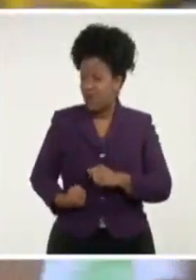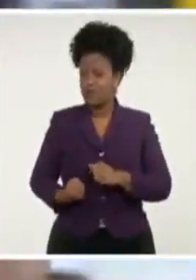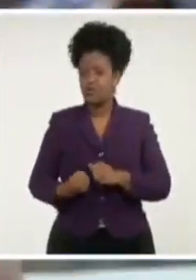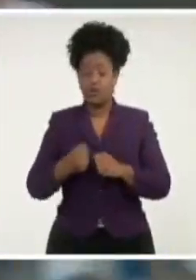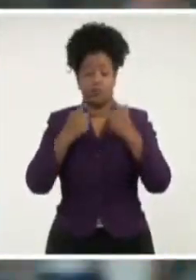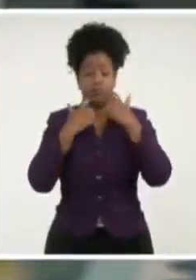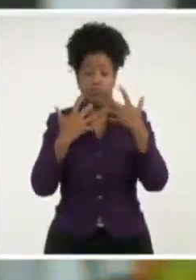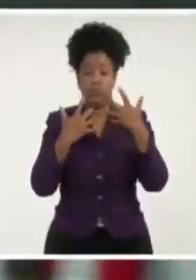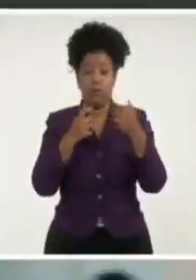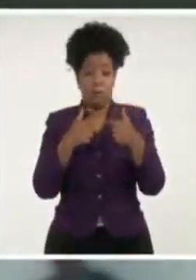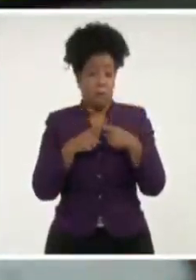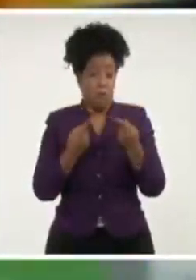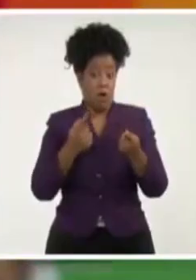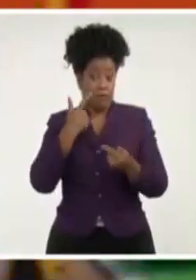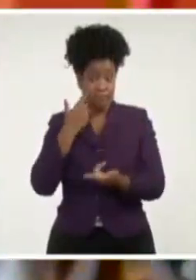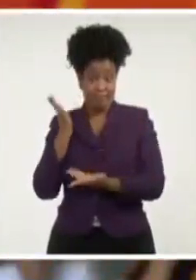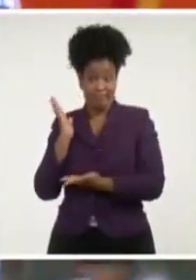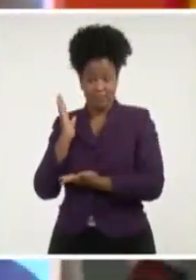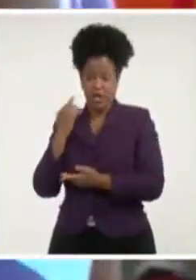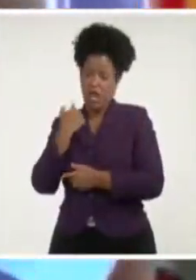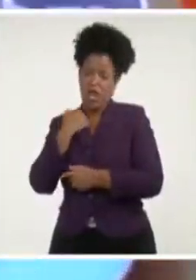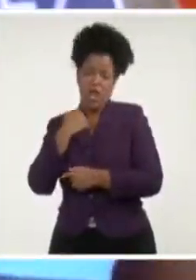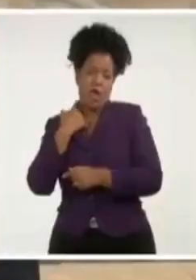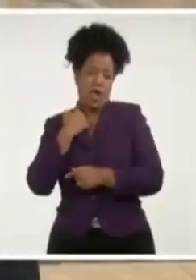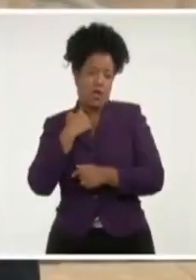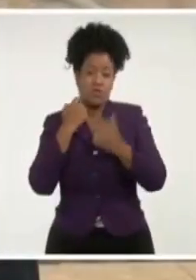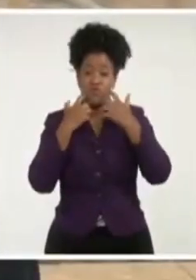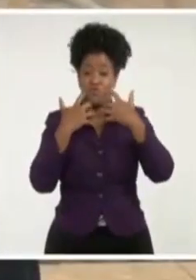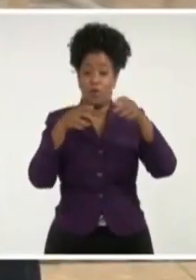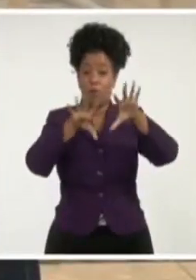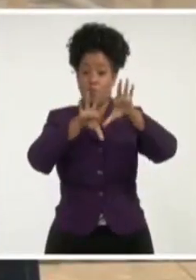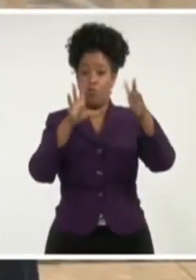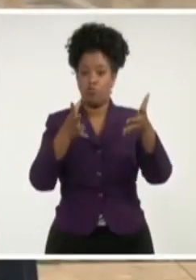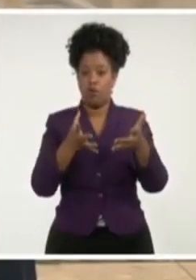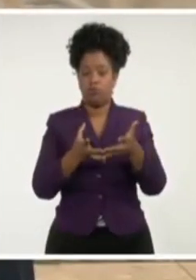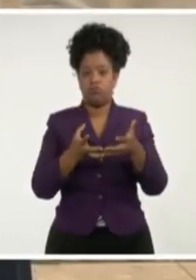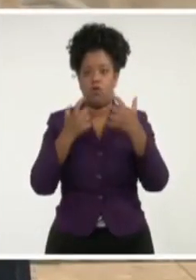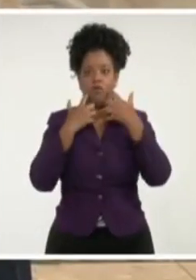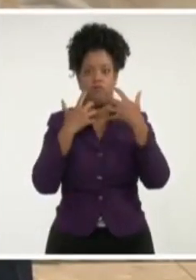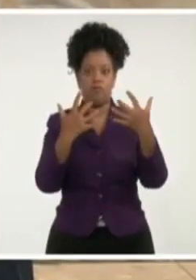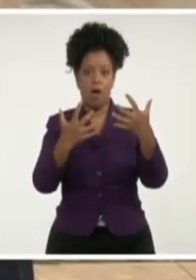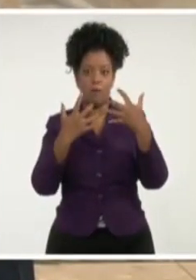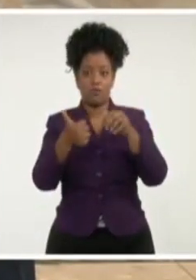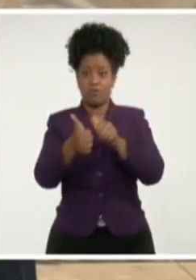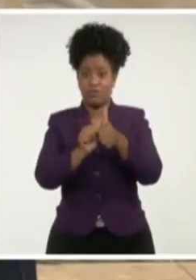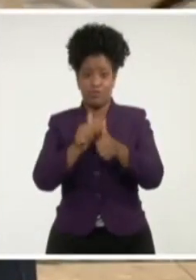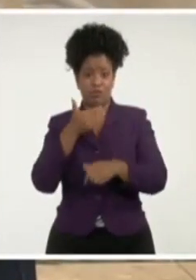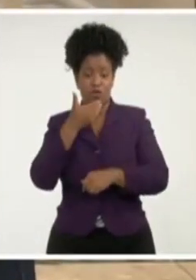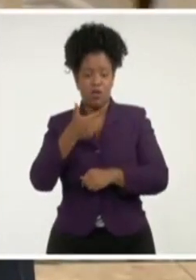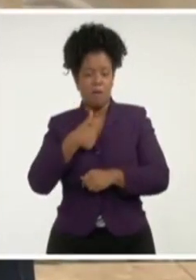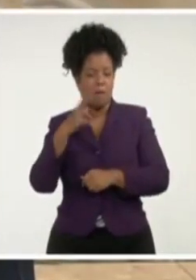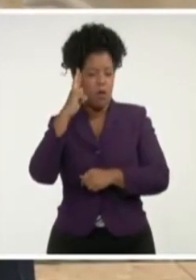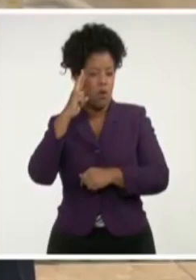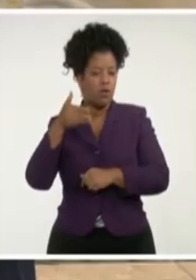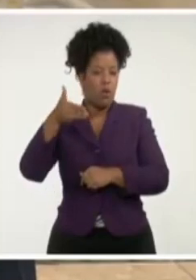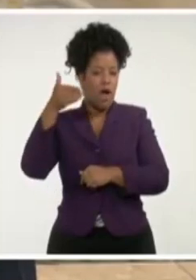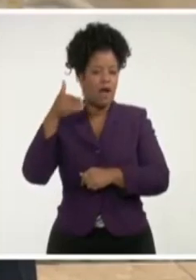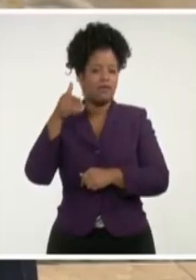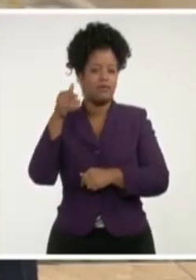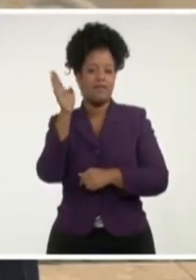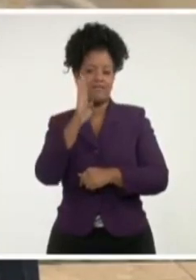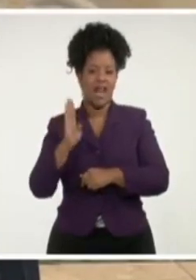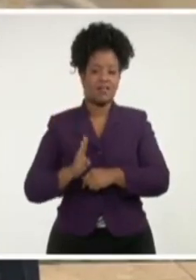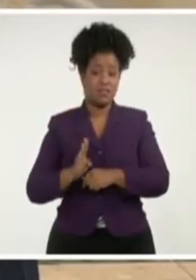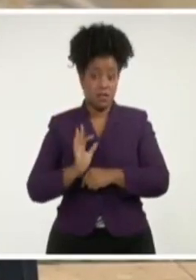lleva tiempo ya haciendo referencia a nivel mundial. Él trasciende su deporte. Yo recuerdo que en Río, cuando él estaba